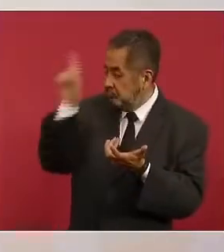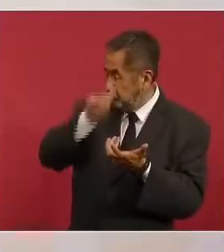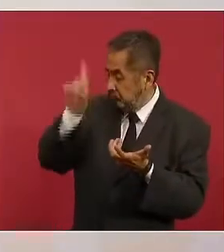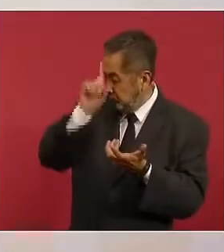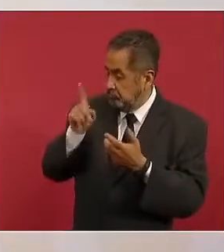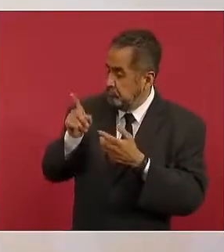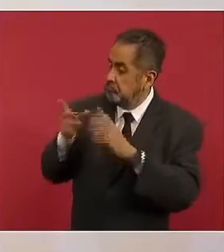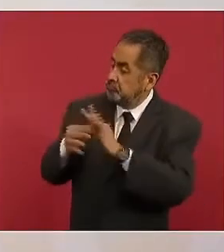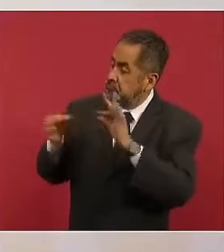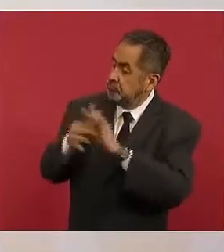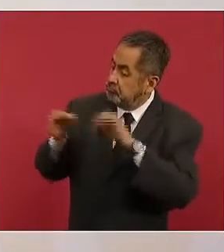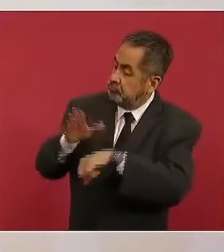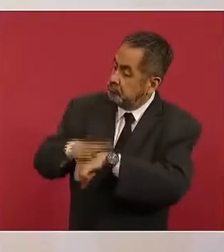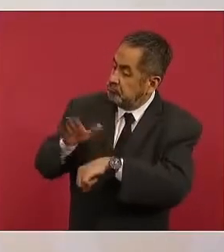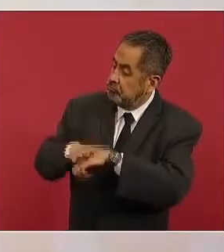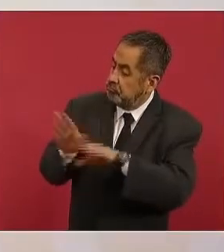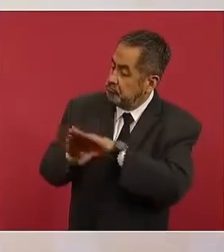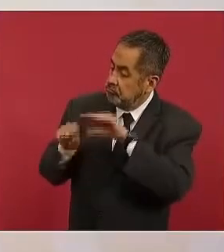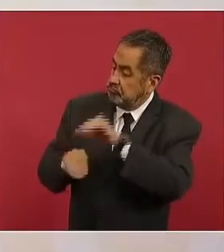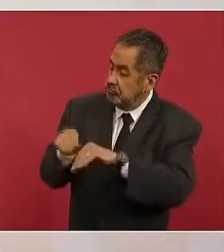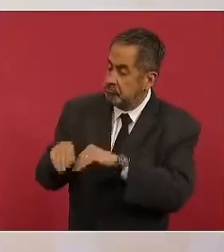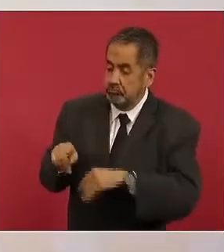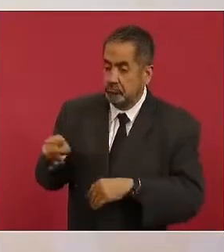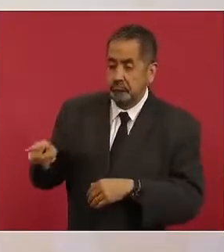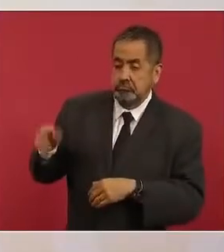de que nosotros íbamos a aceptar